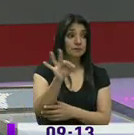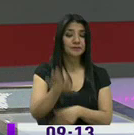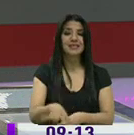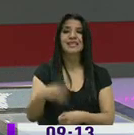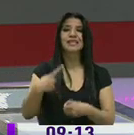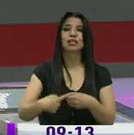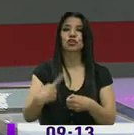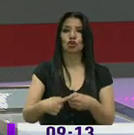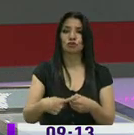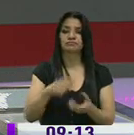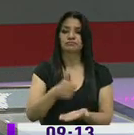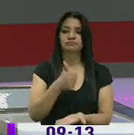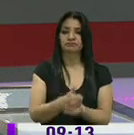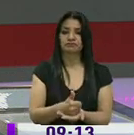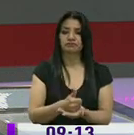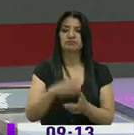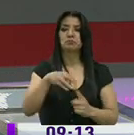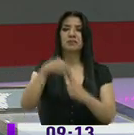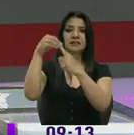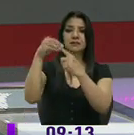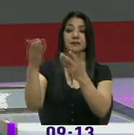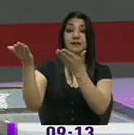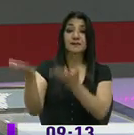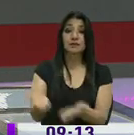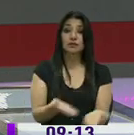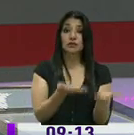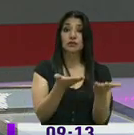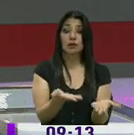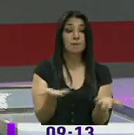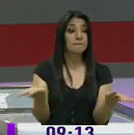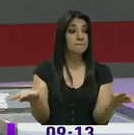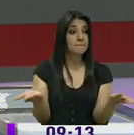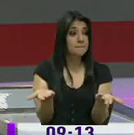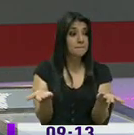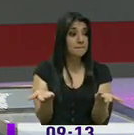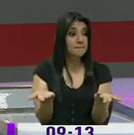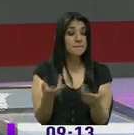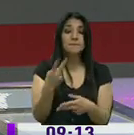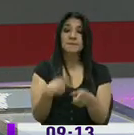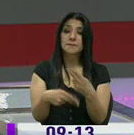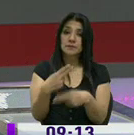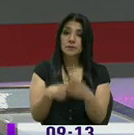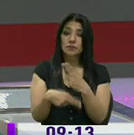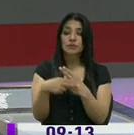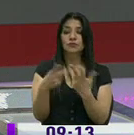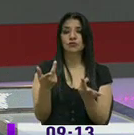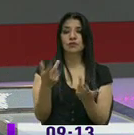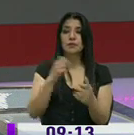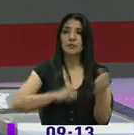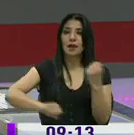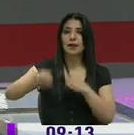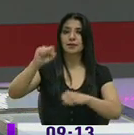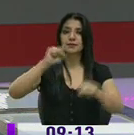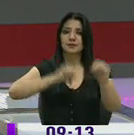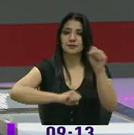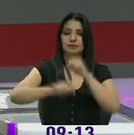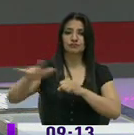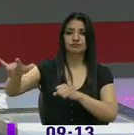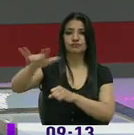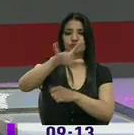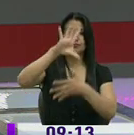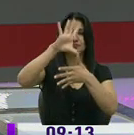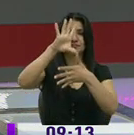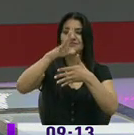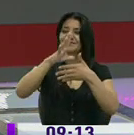como sucede y este es el principal evento amigos que se desarrolla en los negocios de la industria de viajes y destinos de américa